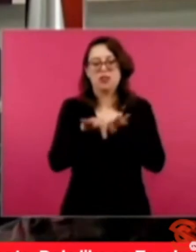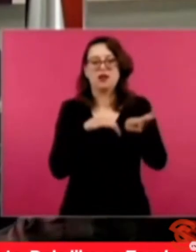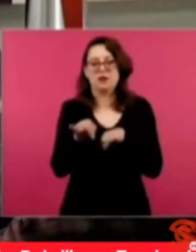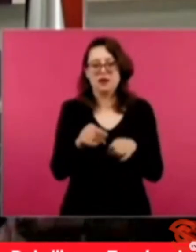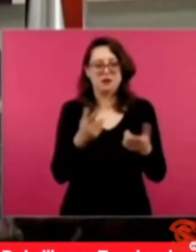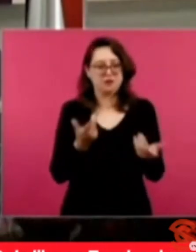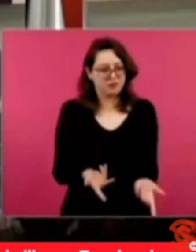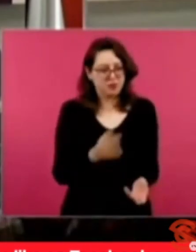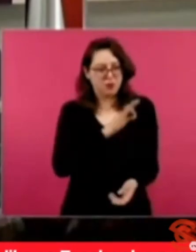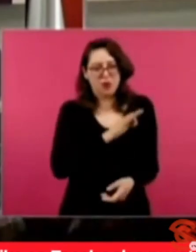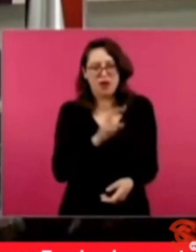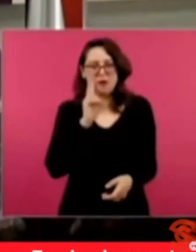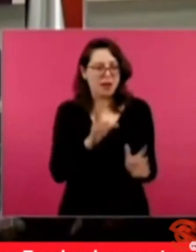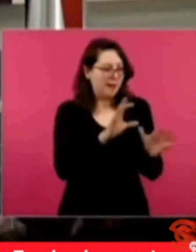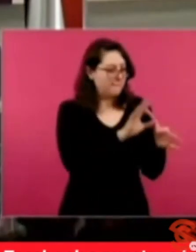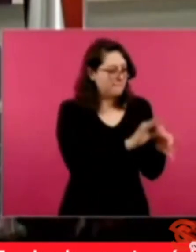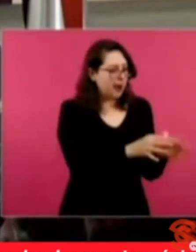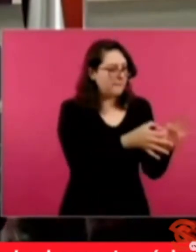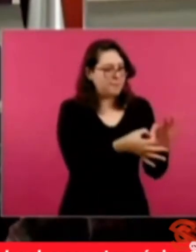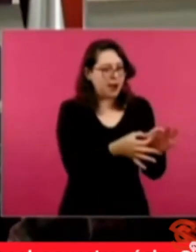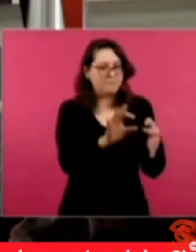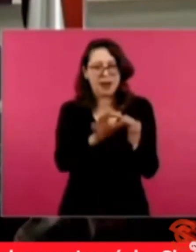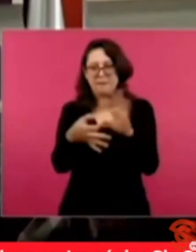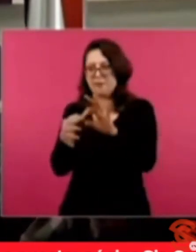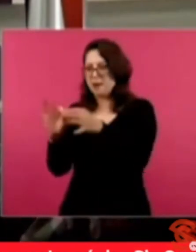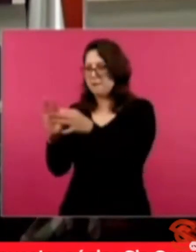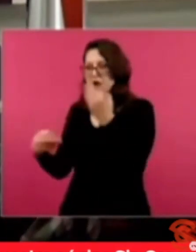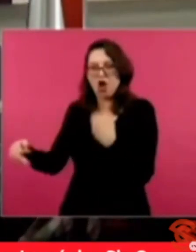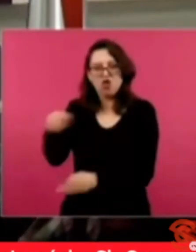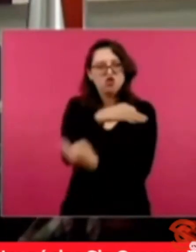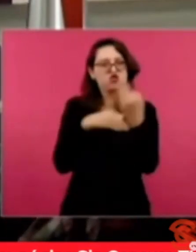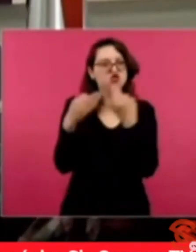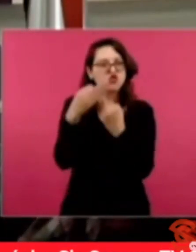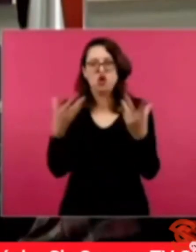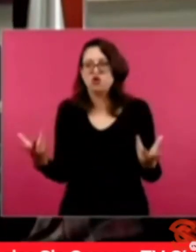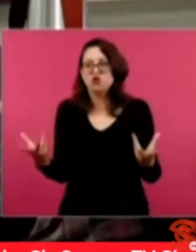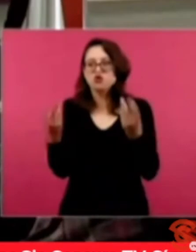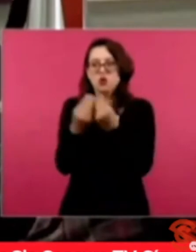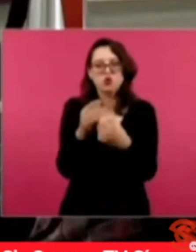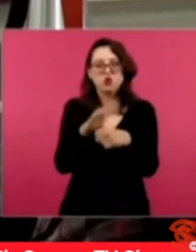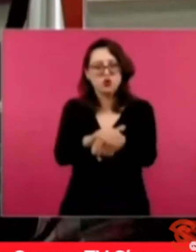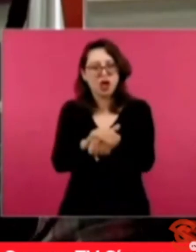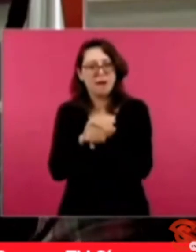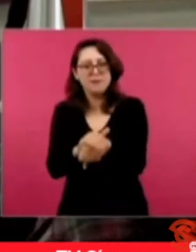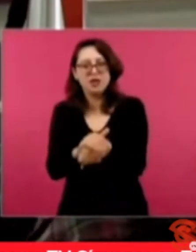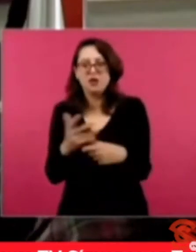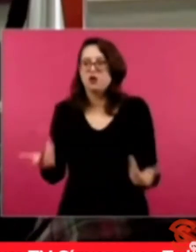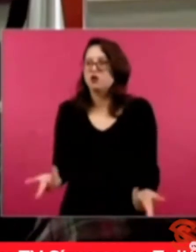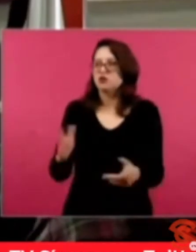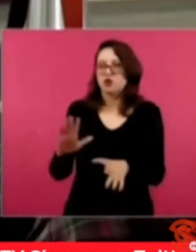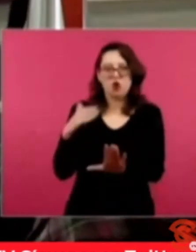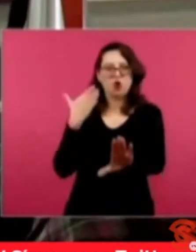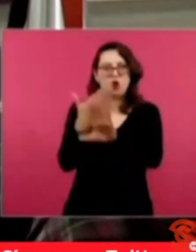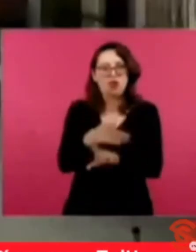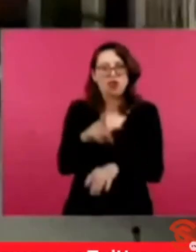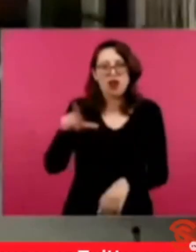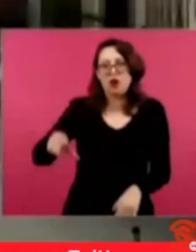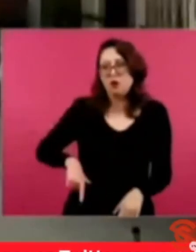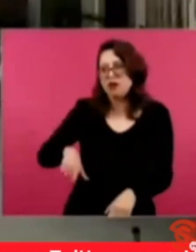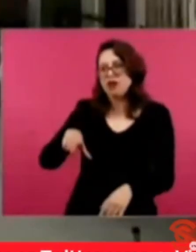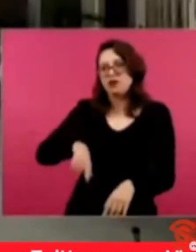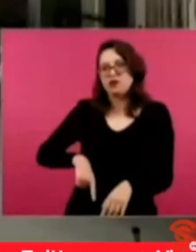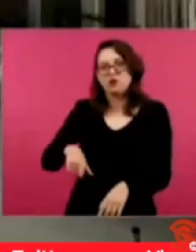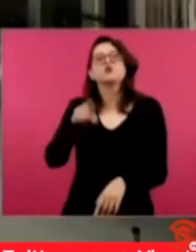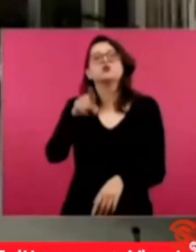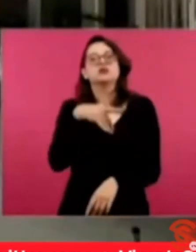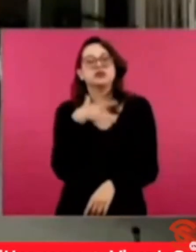de esta trayectoria del magistrado presidente del Tribunal Electoral y también cuál es su opinión al respecto. Pues